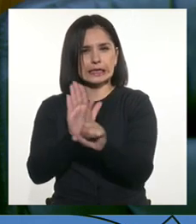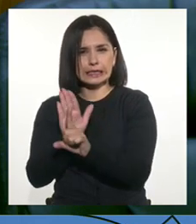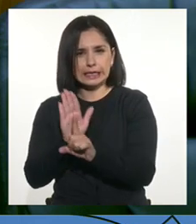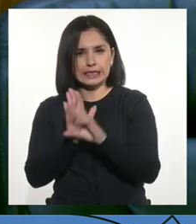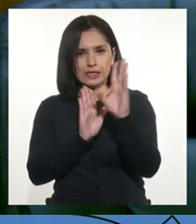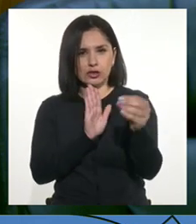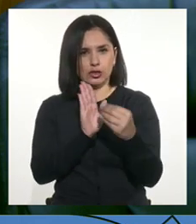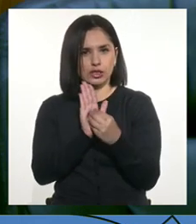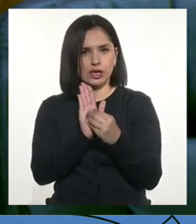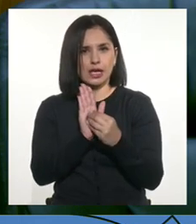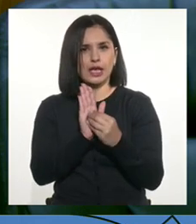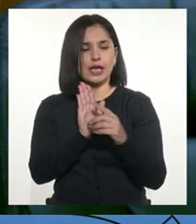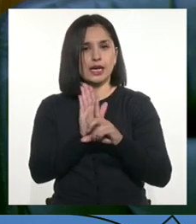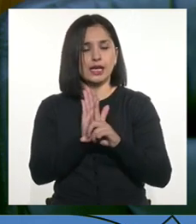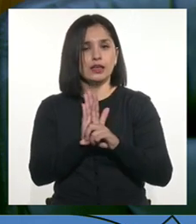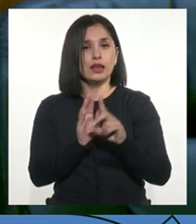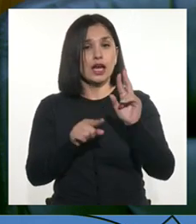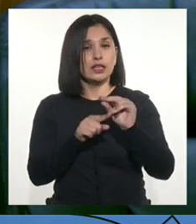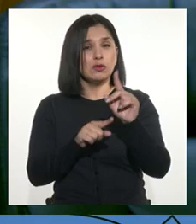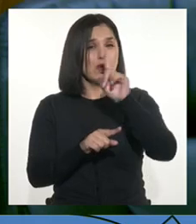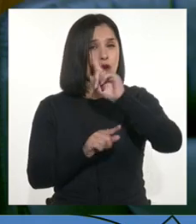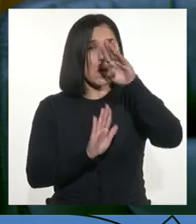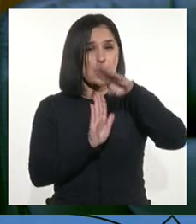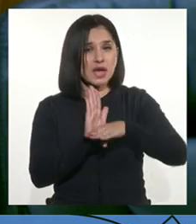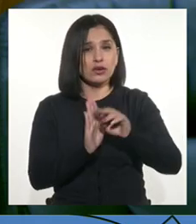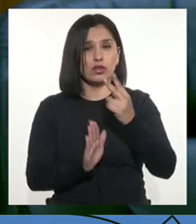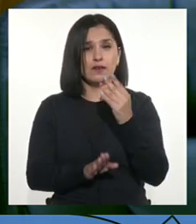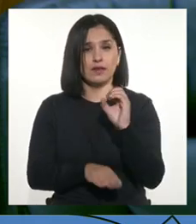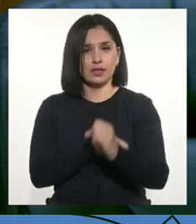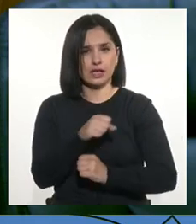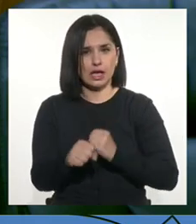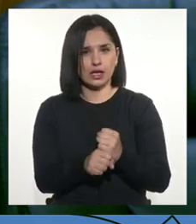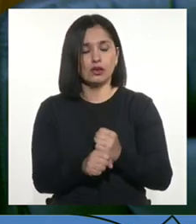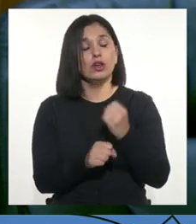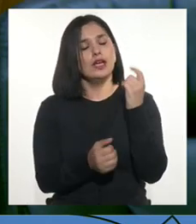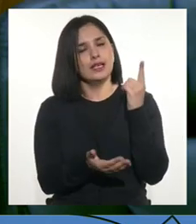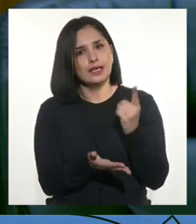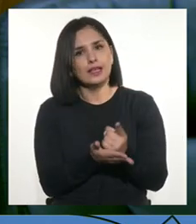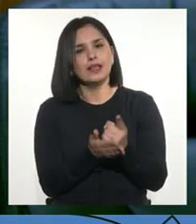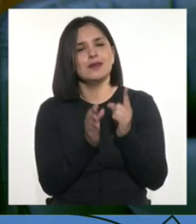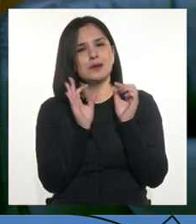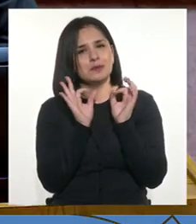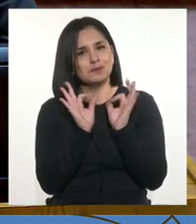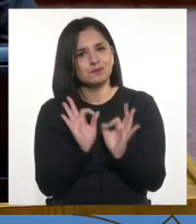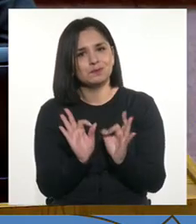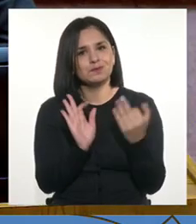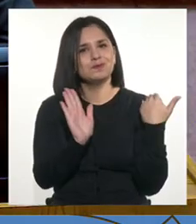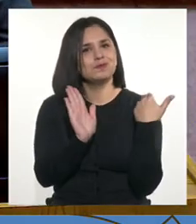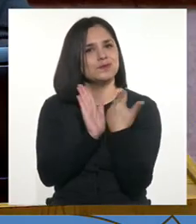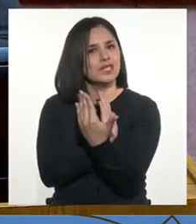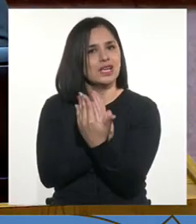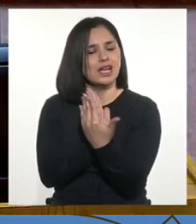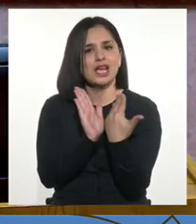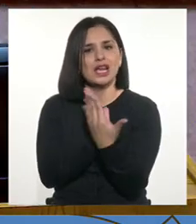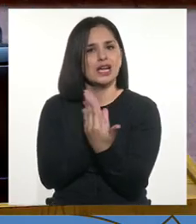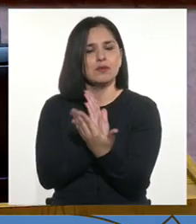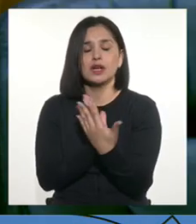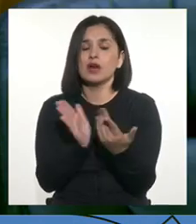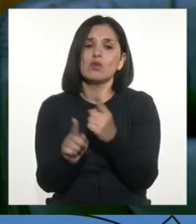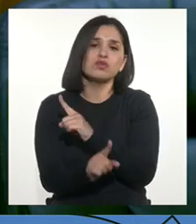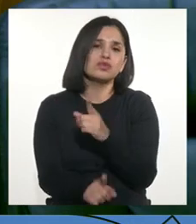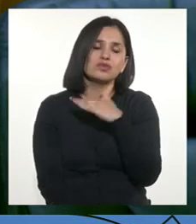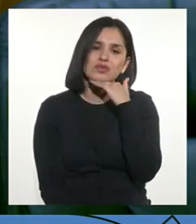leyes de una antigüedad no inferior a 20 años que deban ser expresamente derogadas por encontrarse